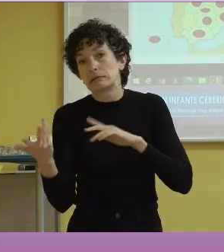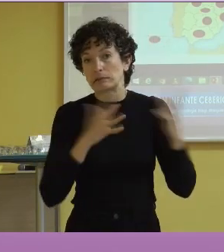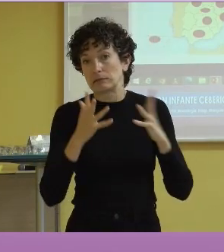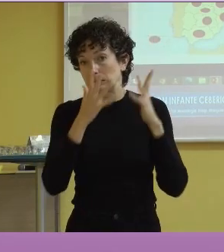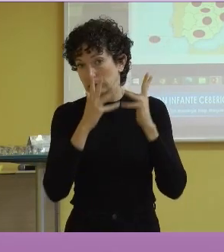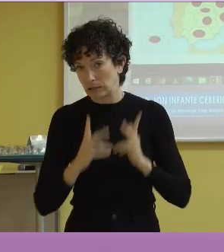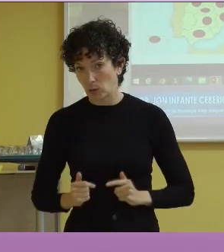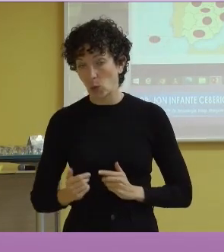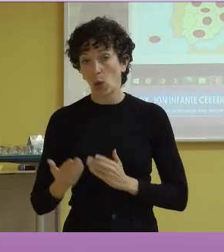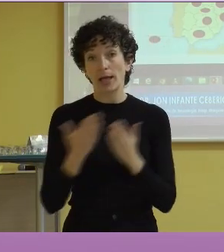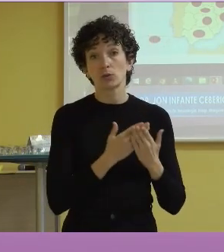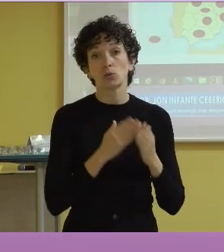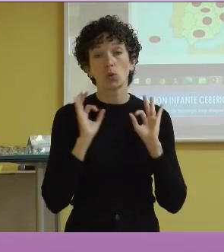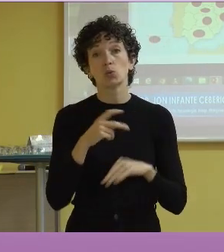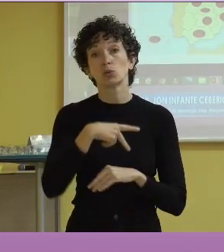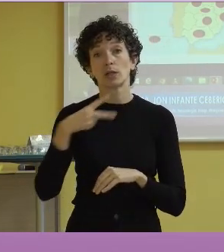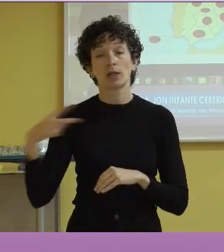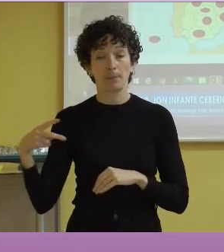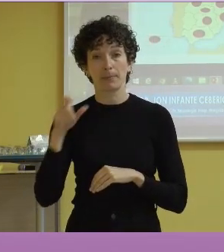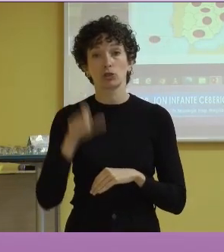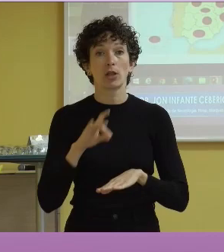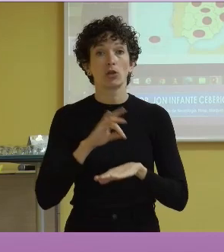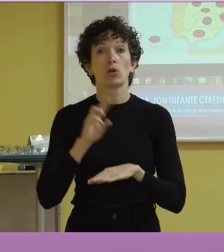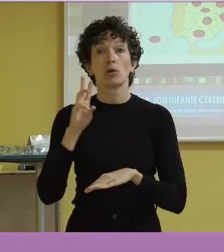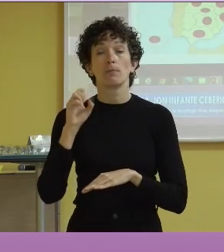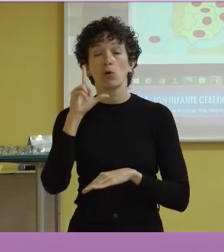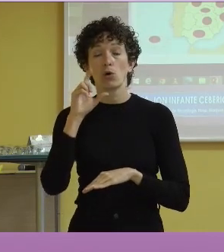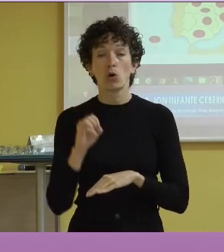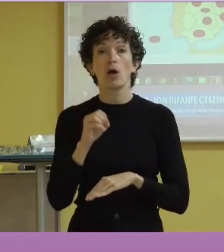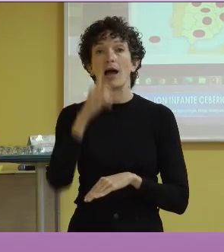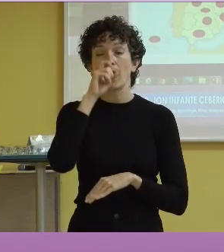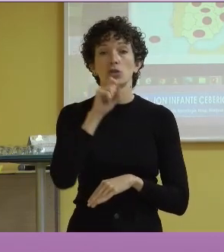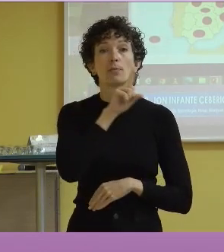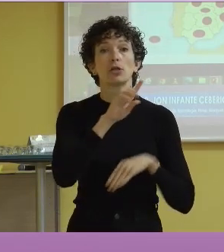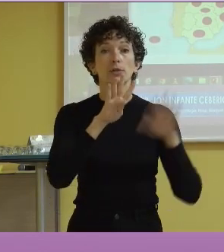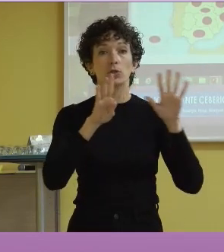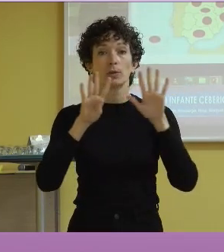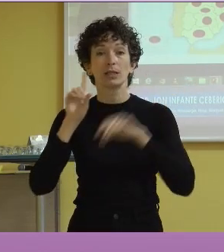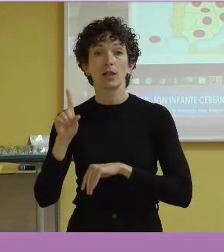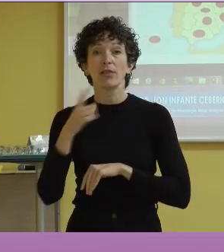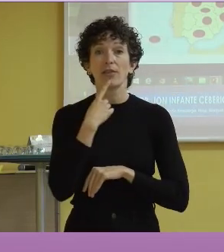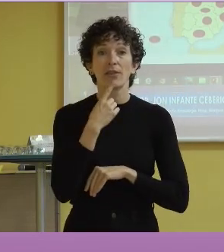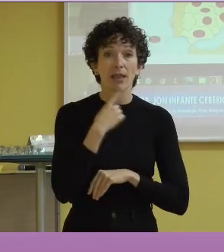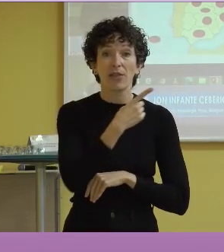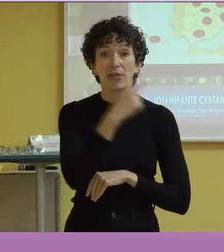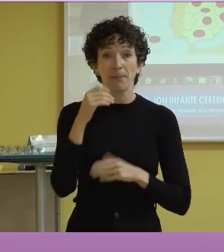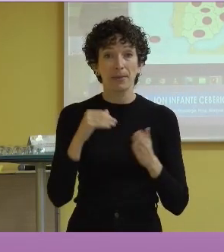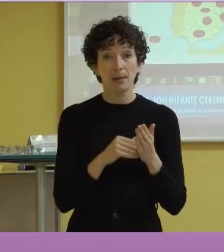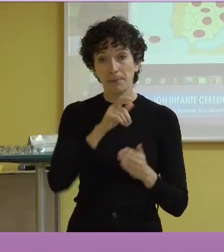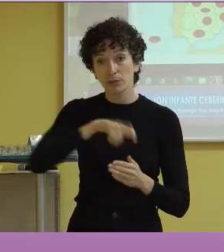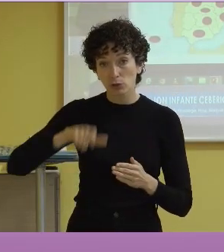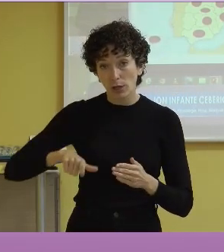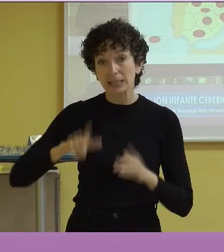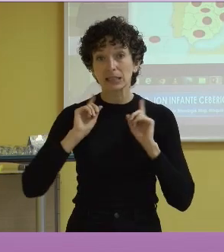estudio precisamente de Cantabria, del doctor Polo, en el año 1991, pues que hablaba de entre 5 y 10 casos por 100.000